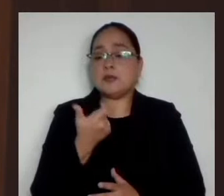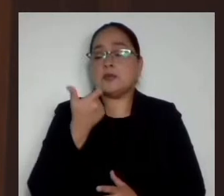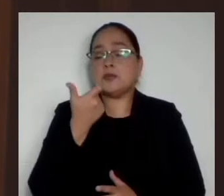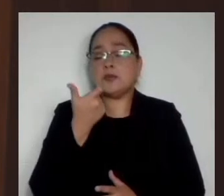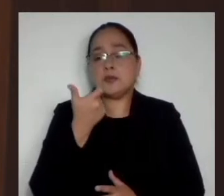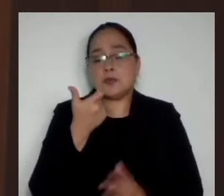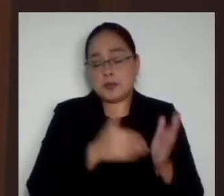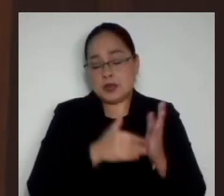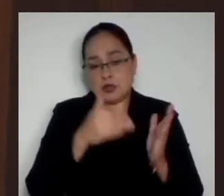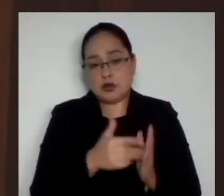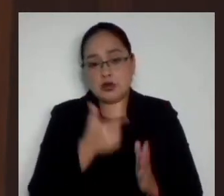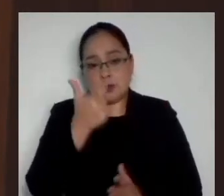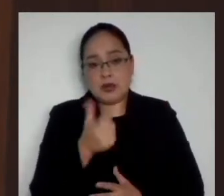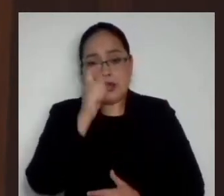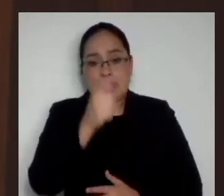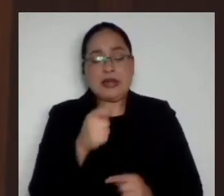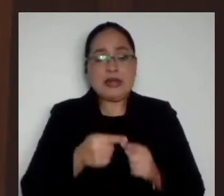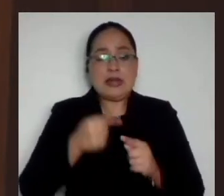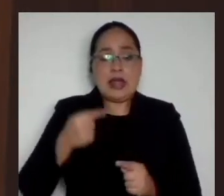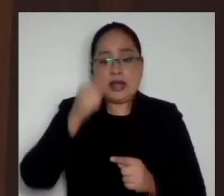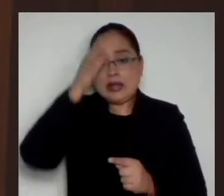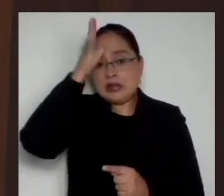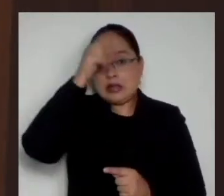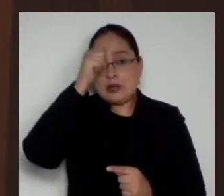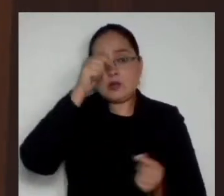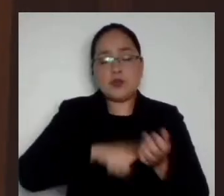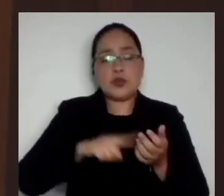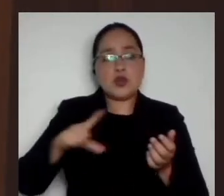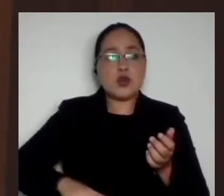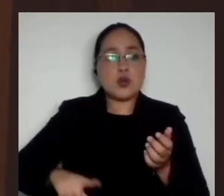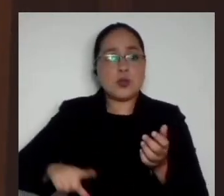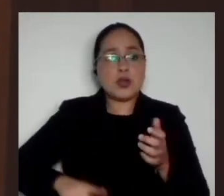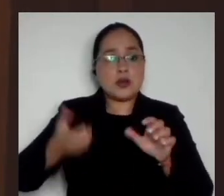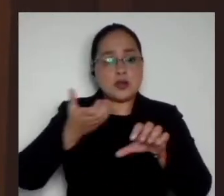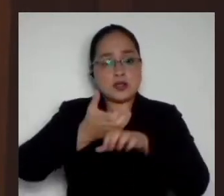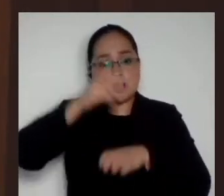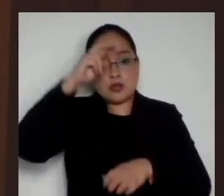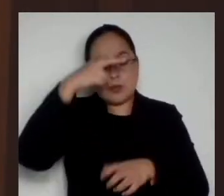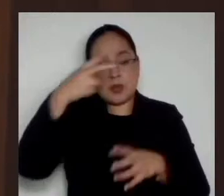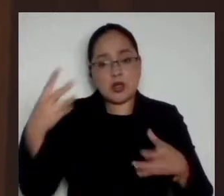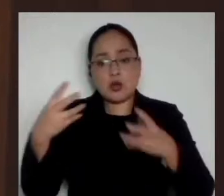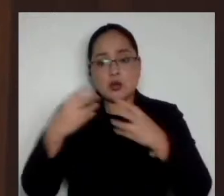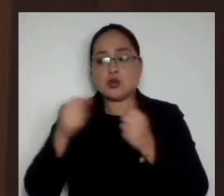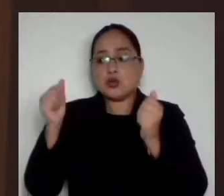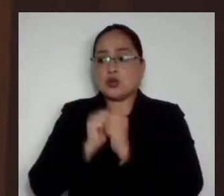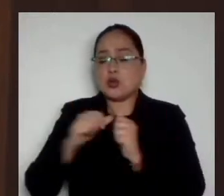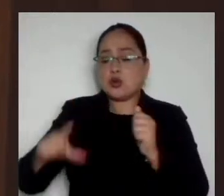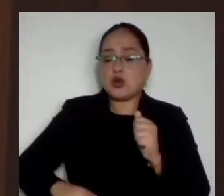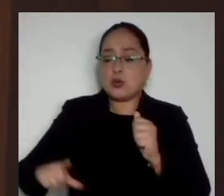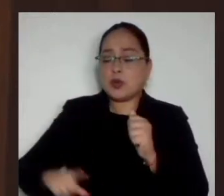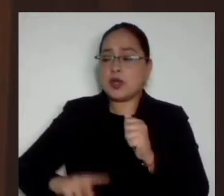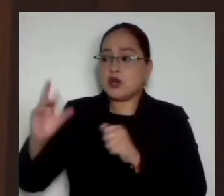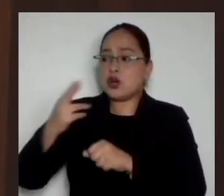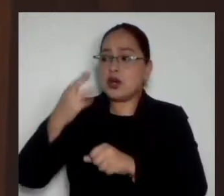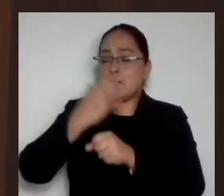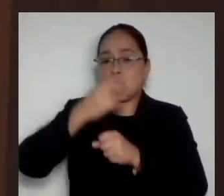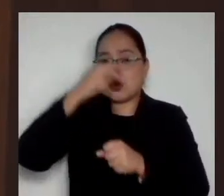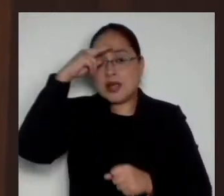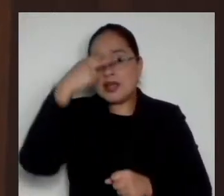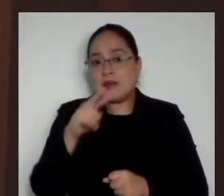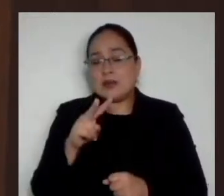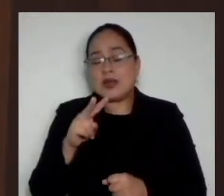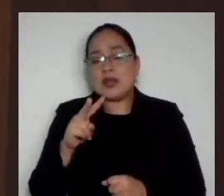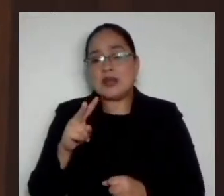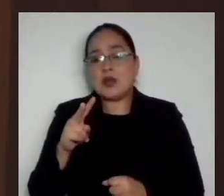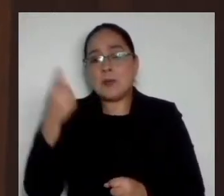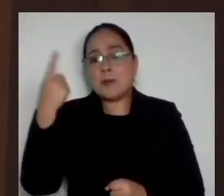un acuerdo del gobierno del Estado con el gobierno de la República para poder